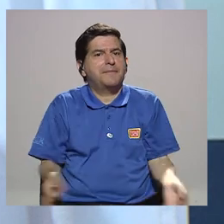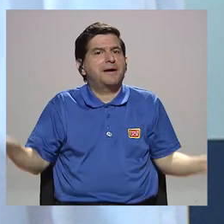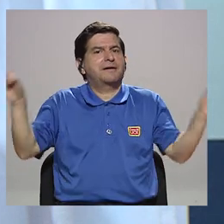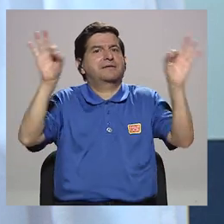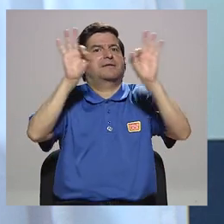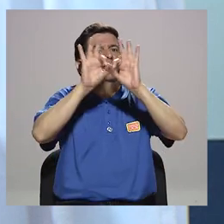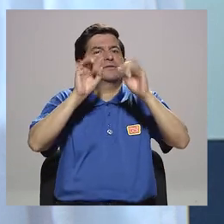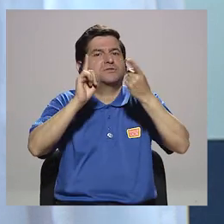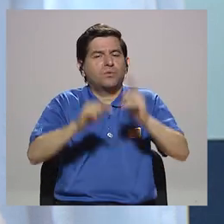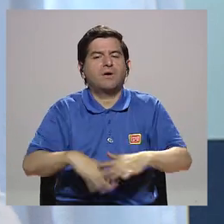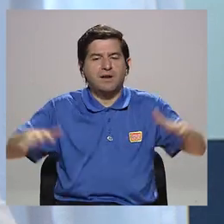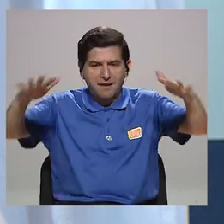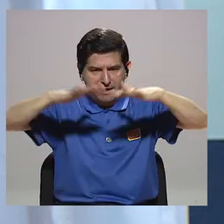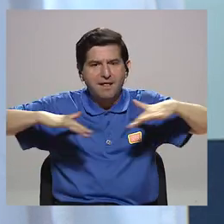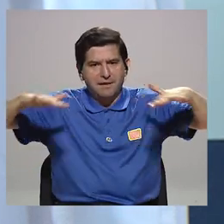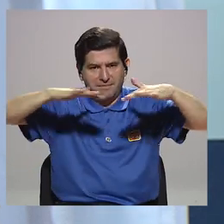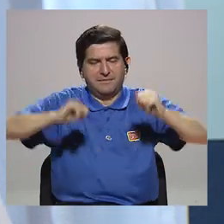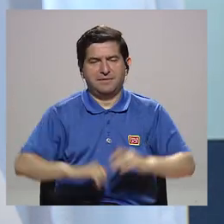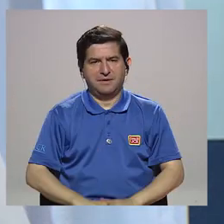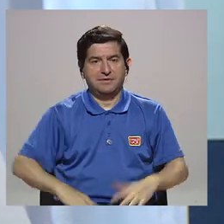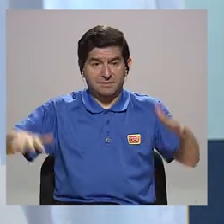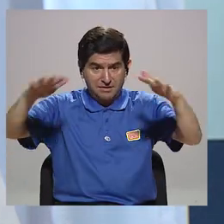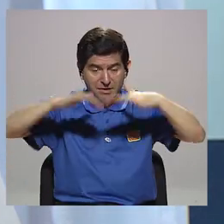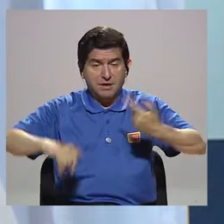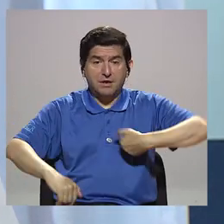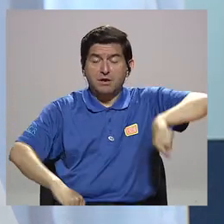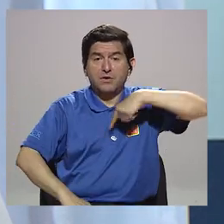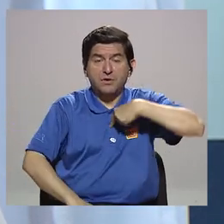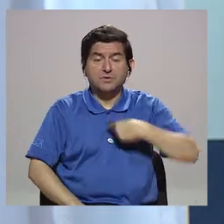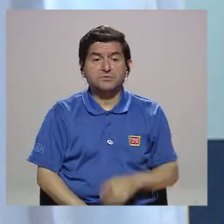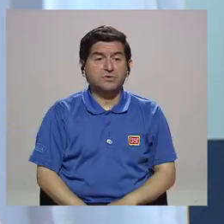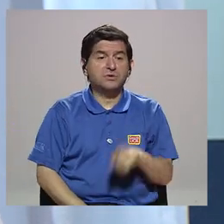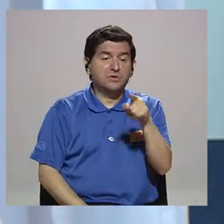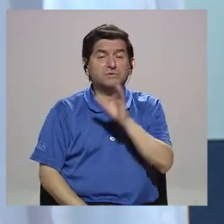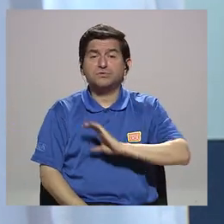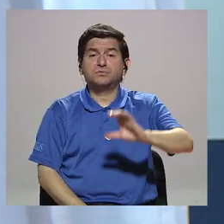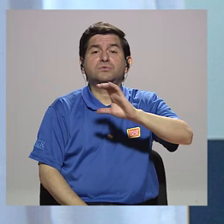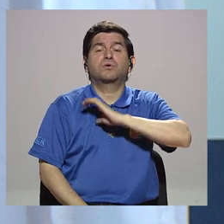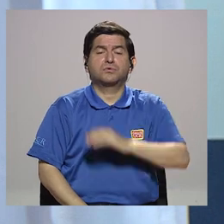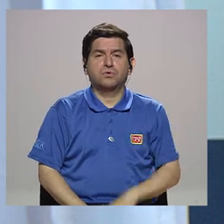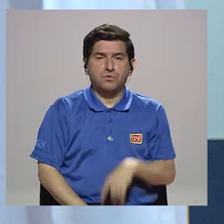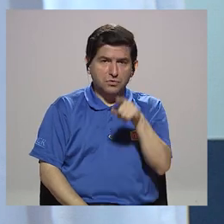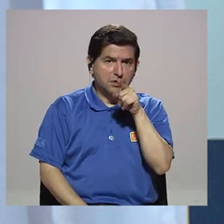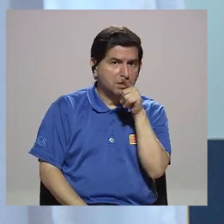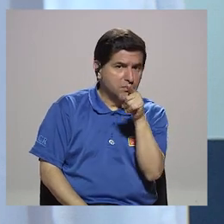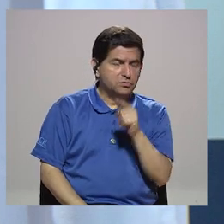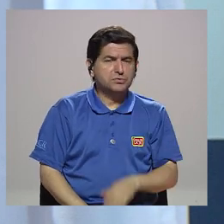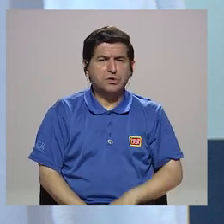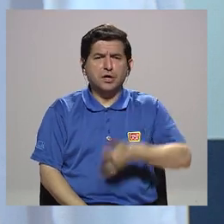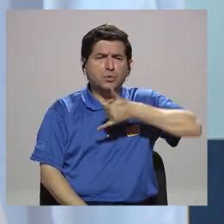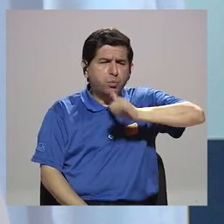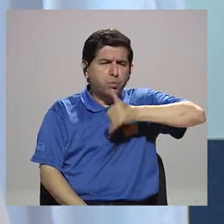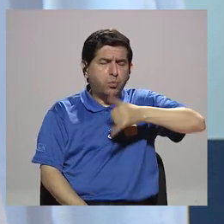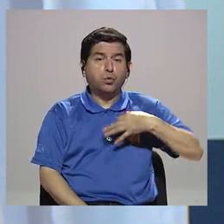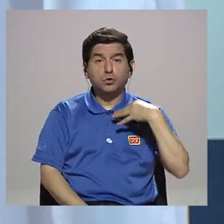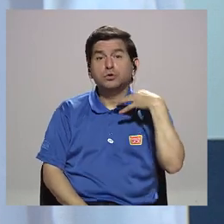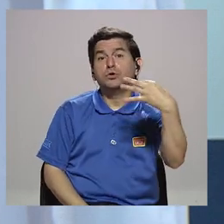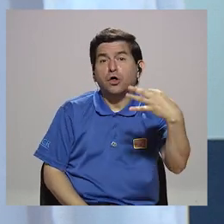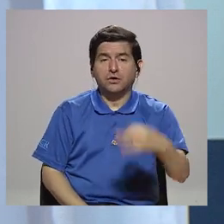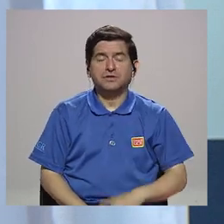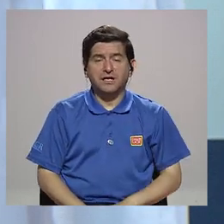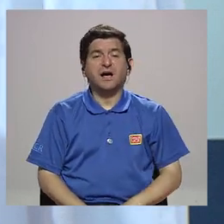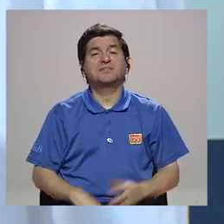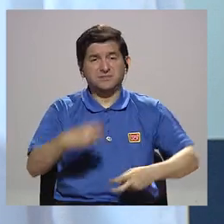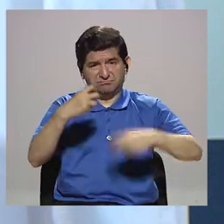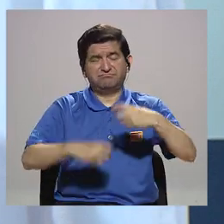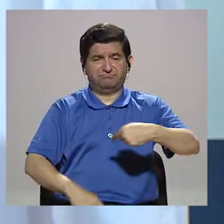más importante es el medio ambiente, y el medio ambiente es lo que nosotros vamos a comportarnos. Bueno, si vos tomas mucho licor todos los días,